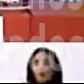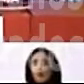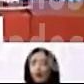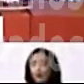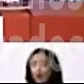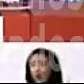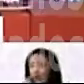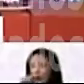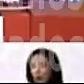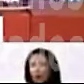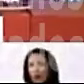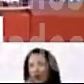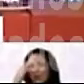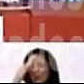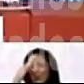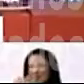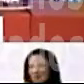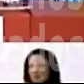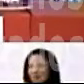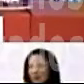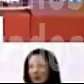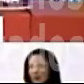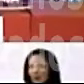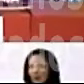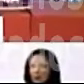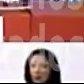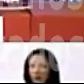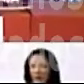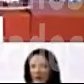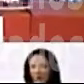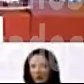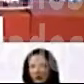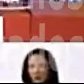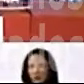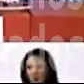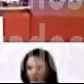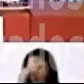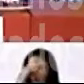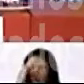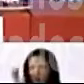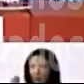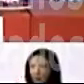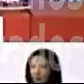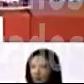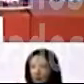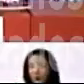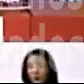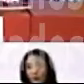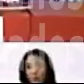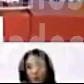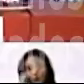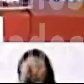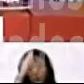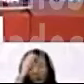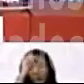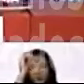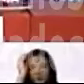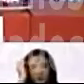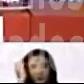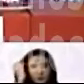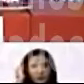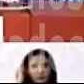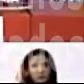¿Qué sabían? ¿Qué sabían que iba a ocurrir aquí? ¿Por qué los grandes medios de comunicación